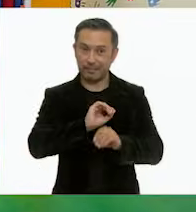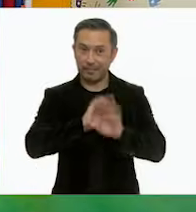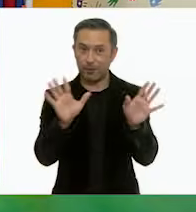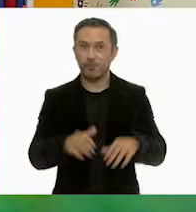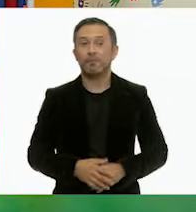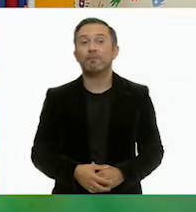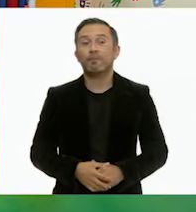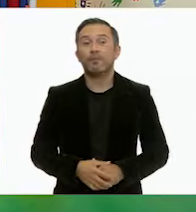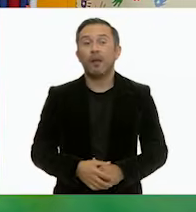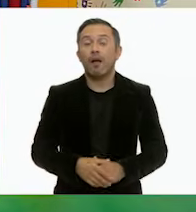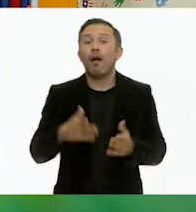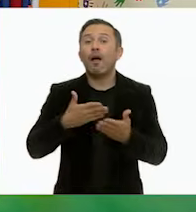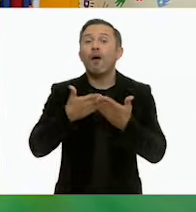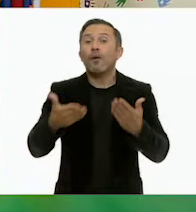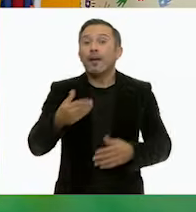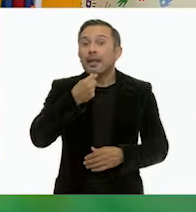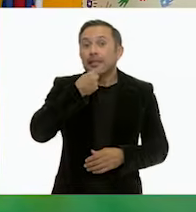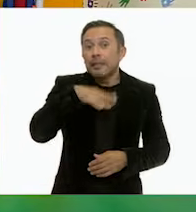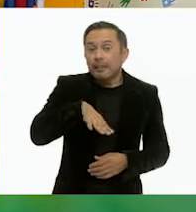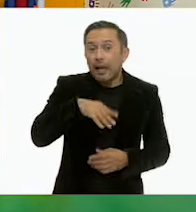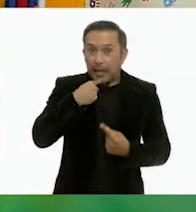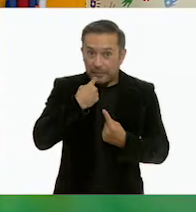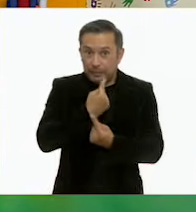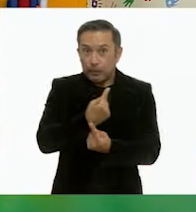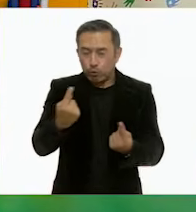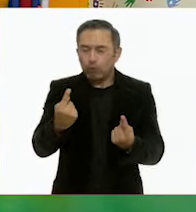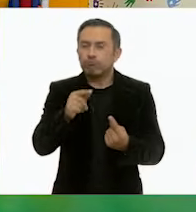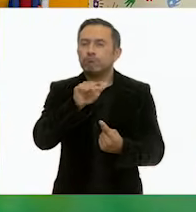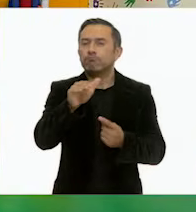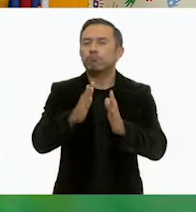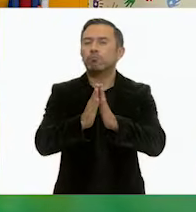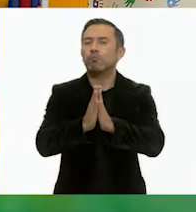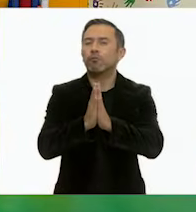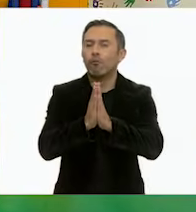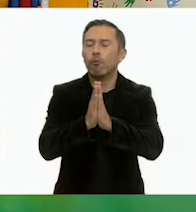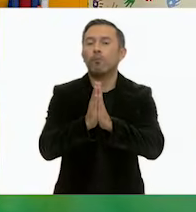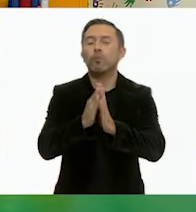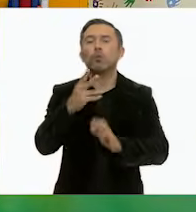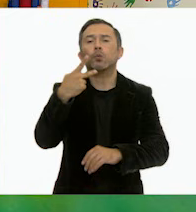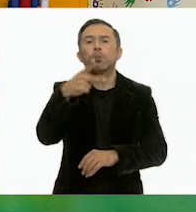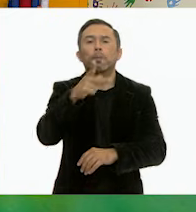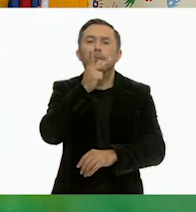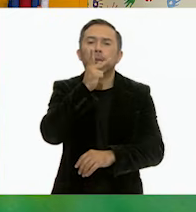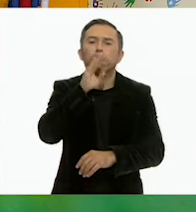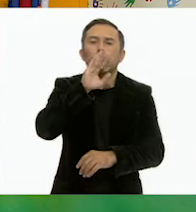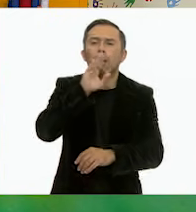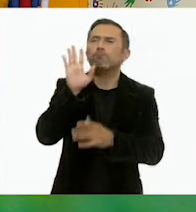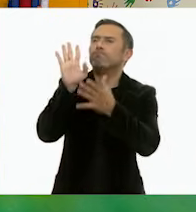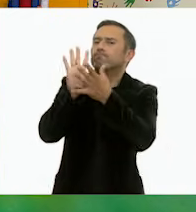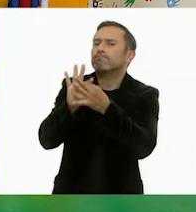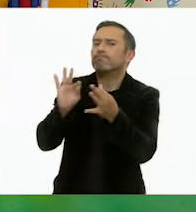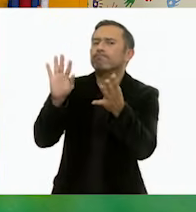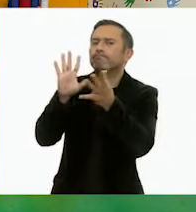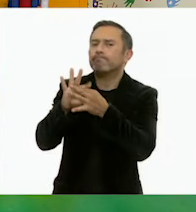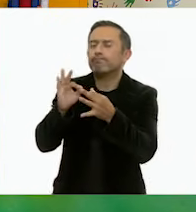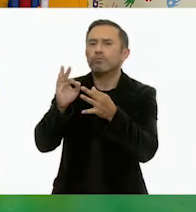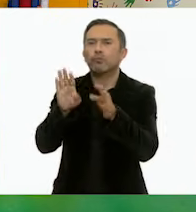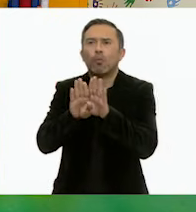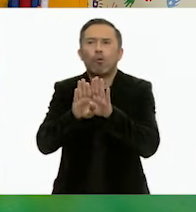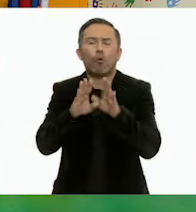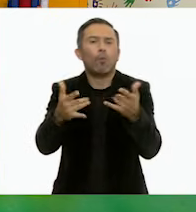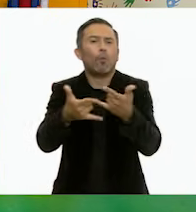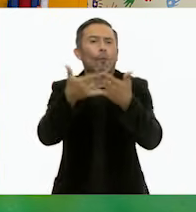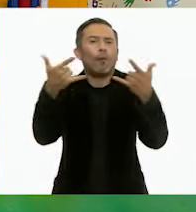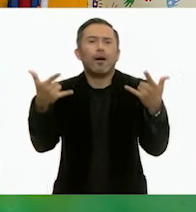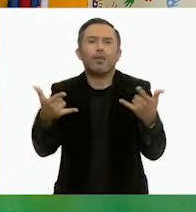a pedirles a las niñas y a los niños que le platiquen a sus papás acerca de un cuento